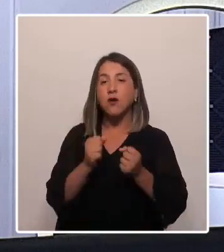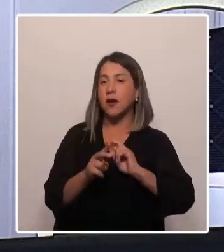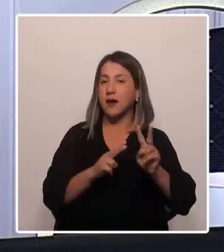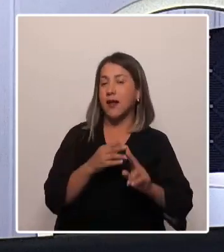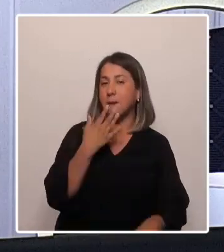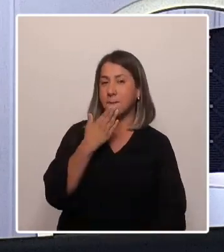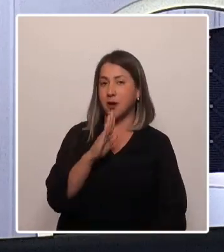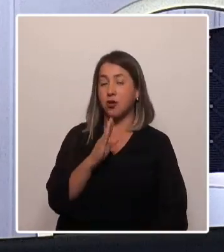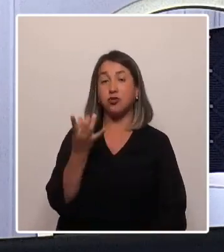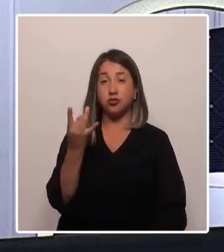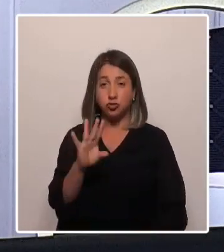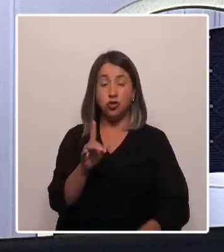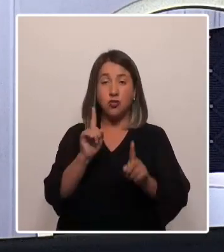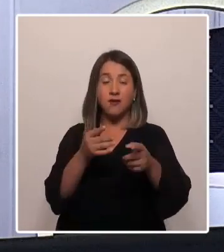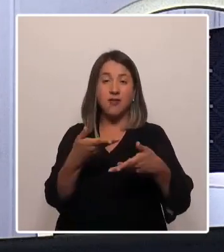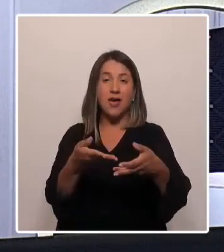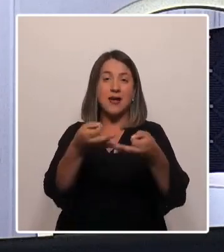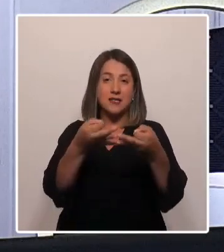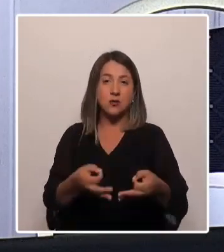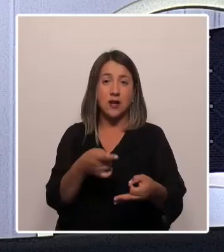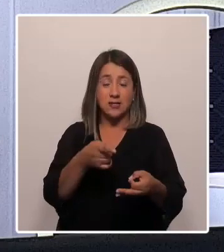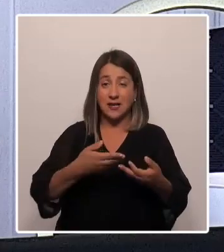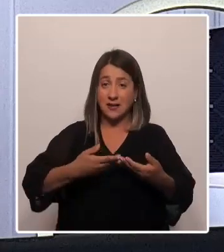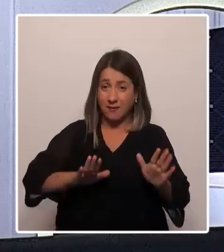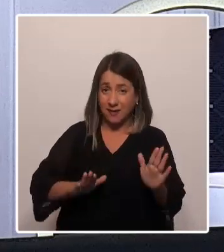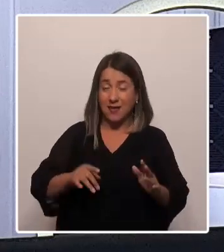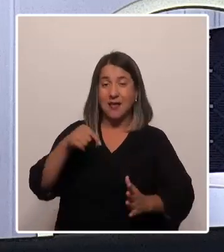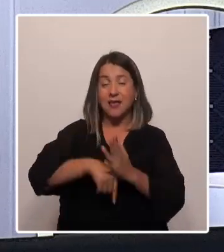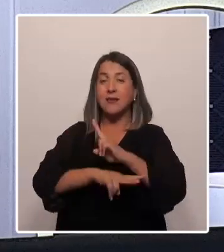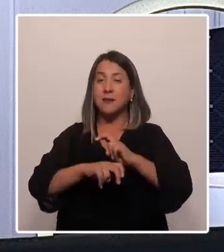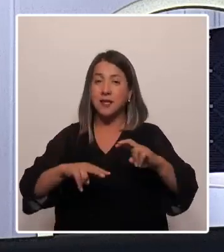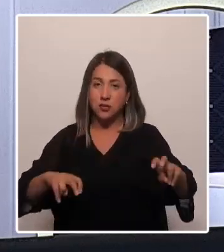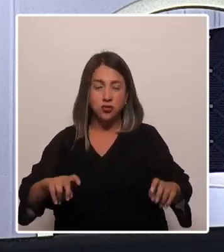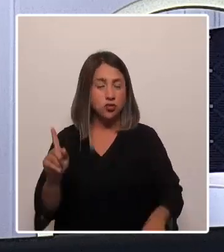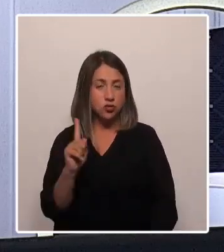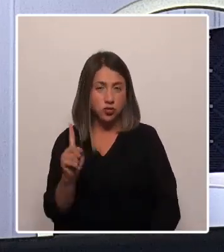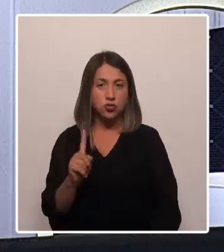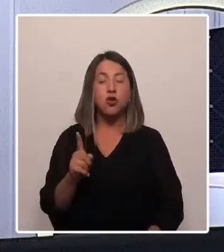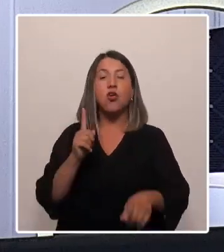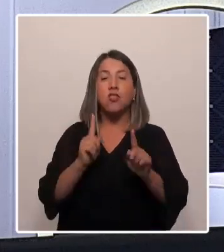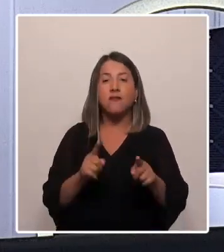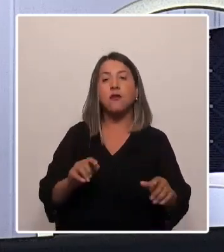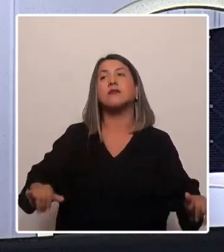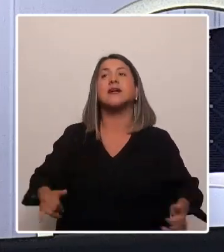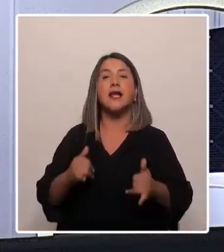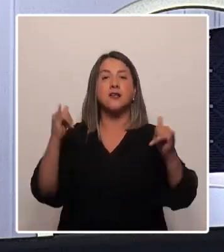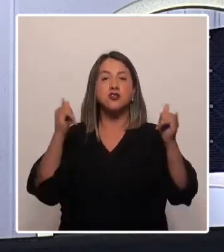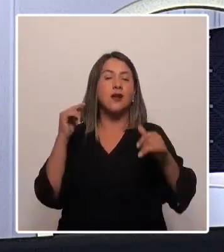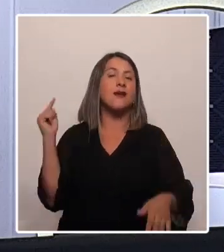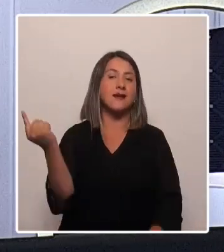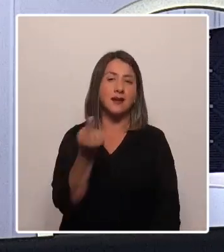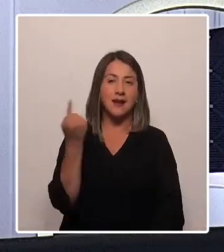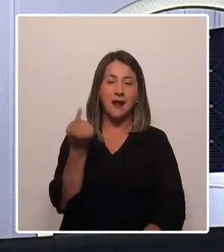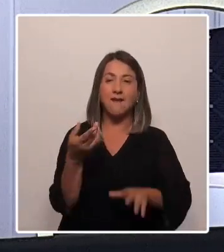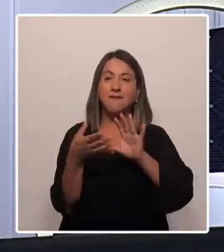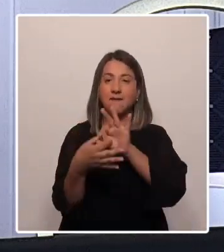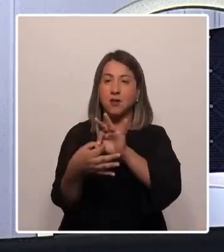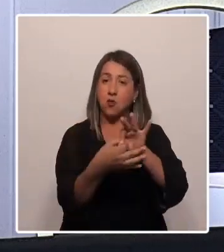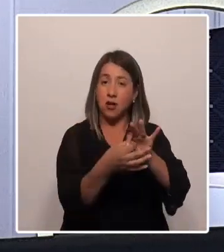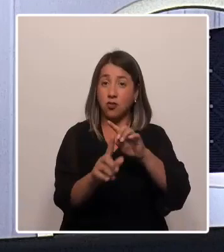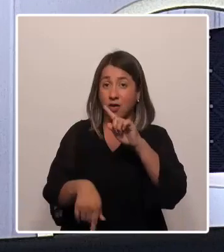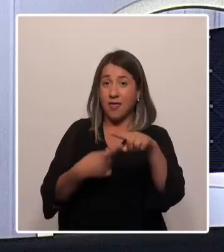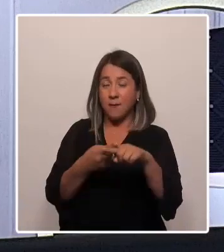debe garantizarse esa libertad de investigación, sino que de creación en general, vinculando además el deber